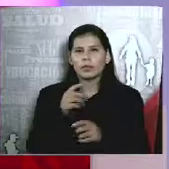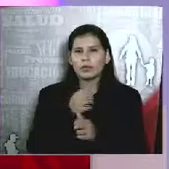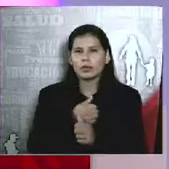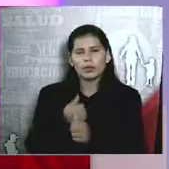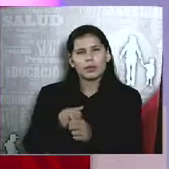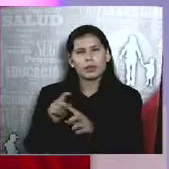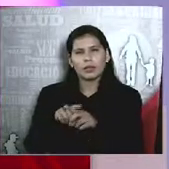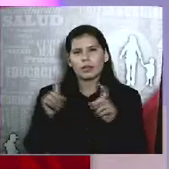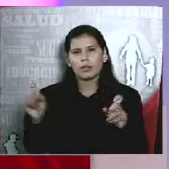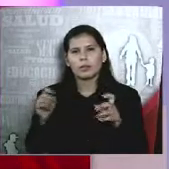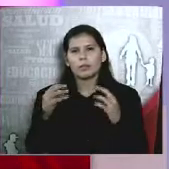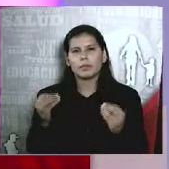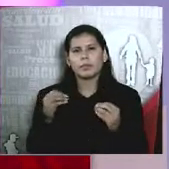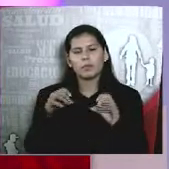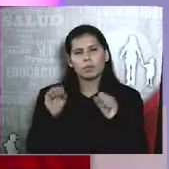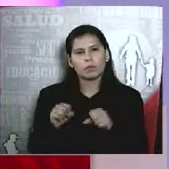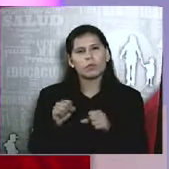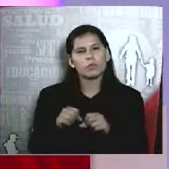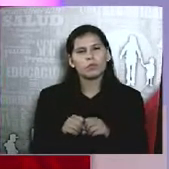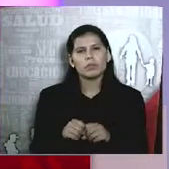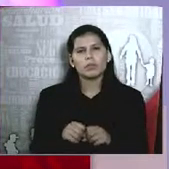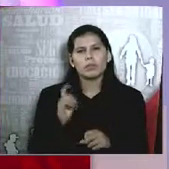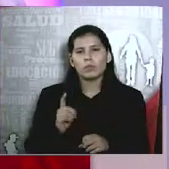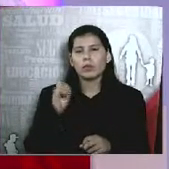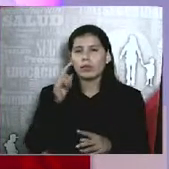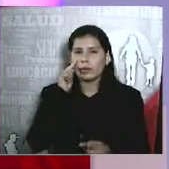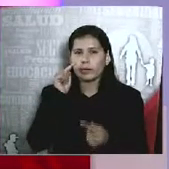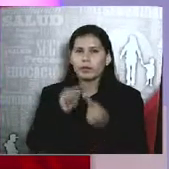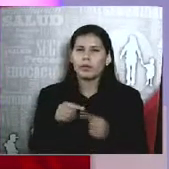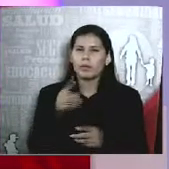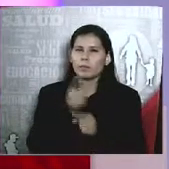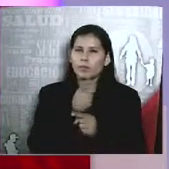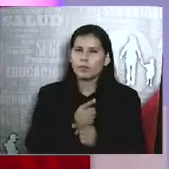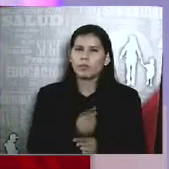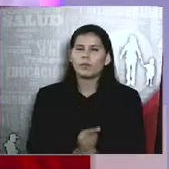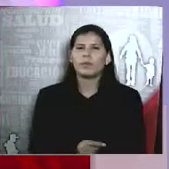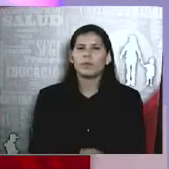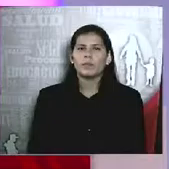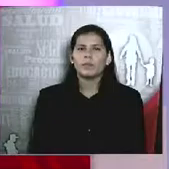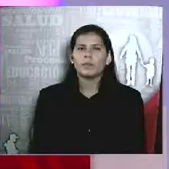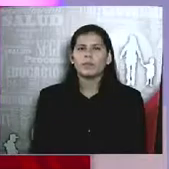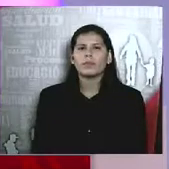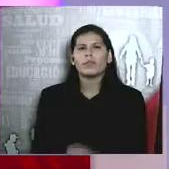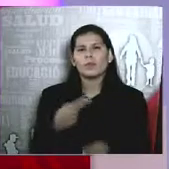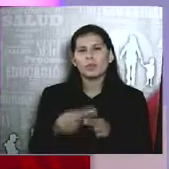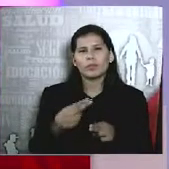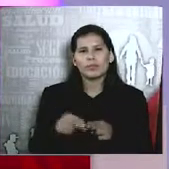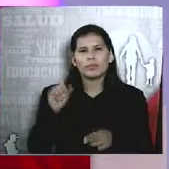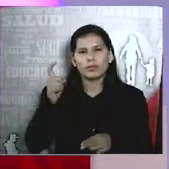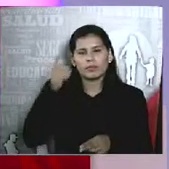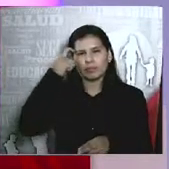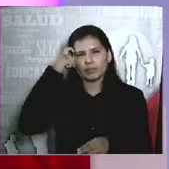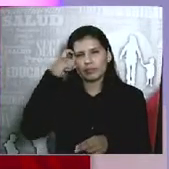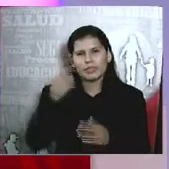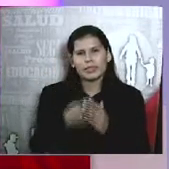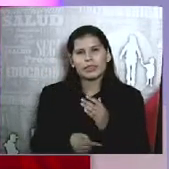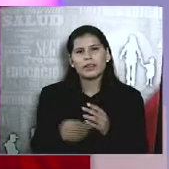tema para asegurar que esta política cumple su fin. Los retos que siguen vigentes: la